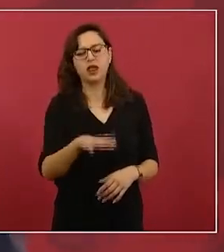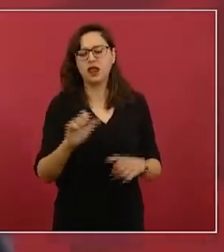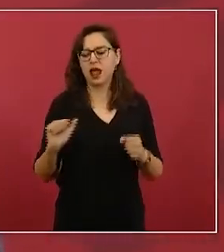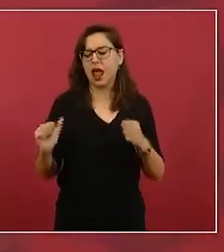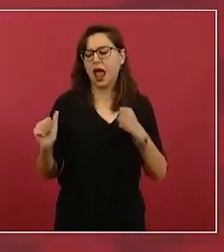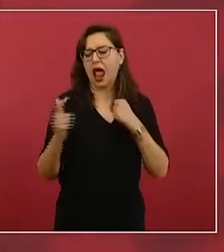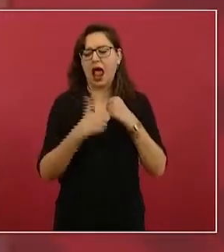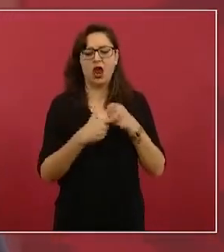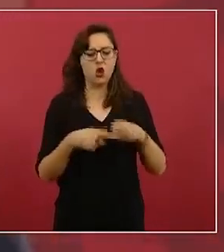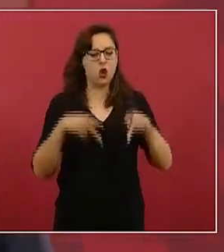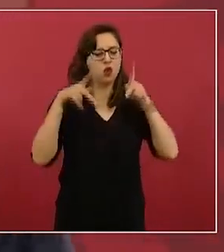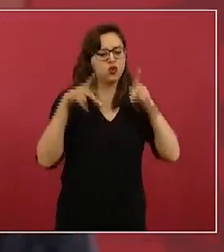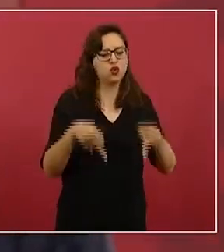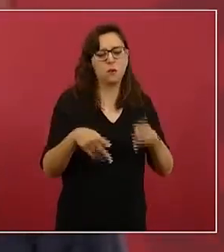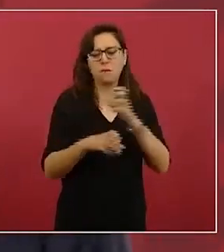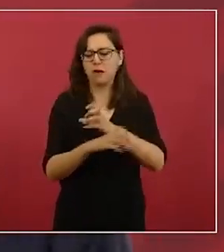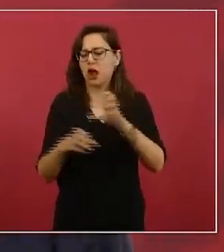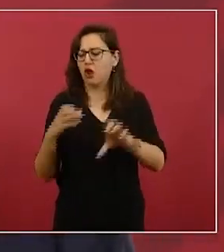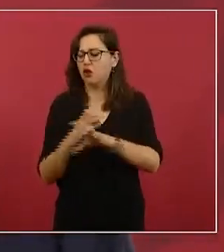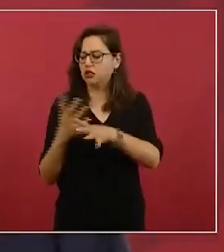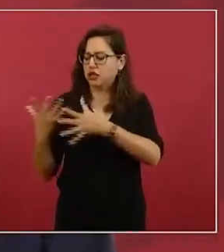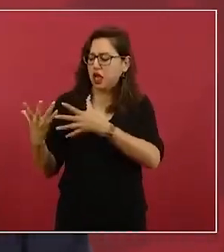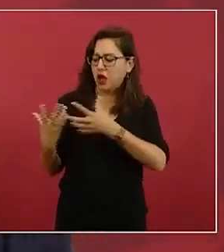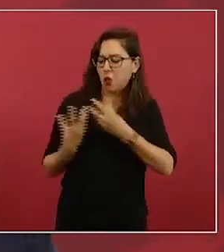a su tumba?